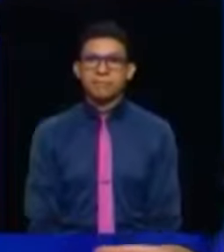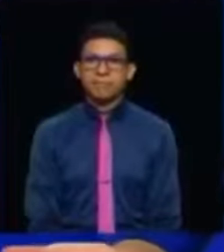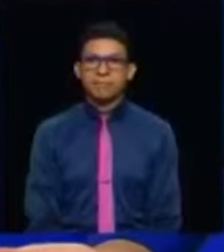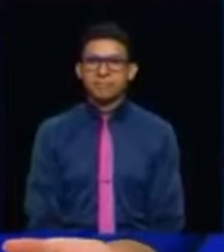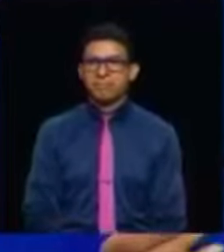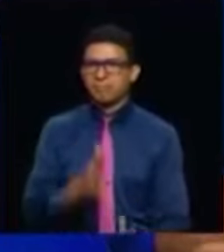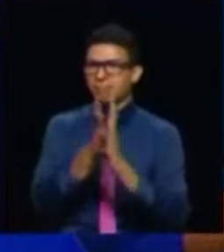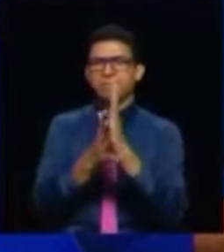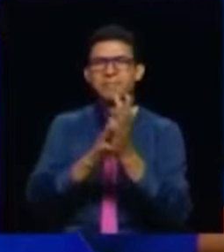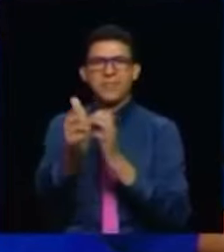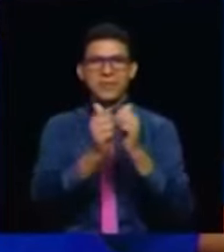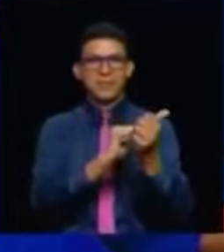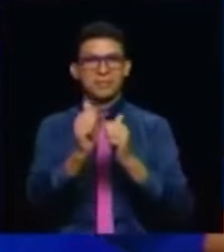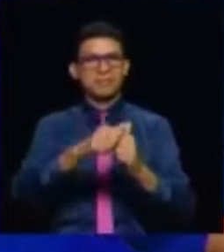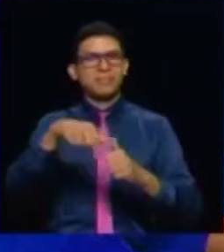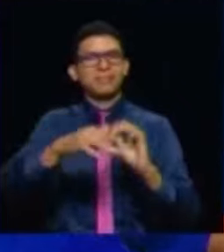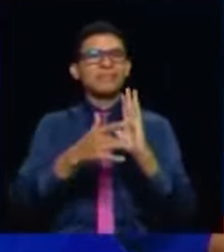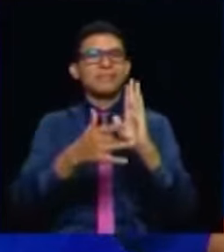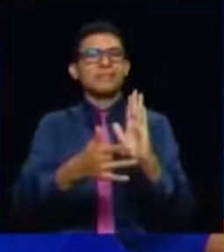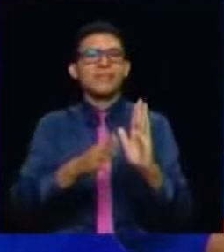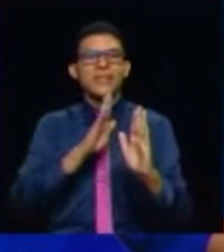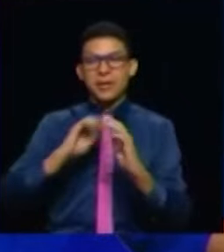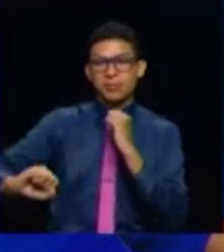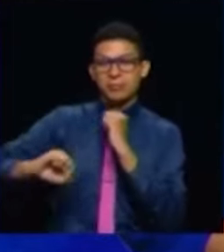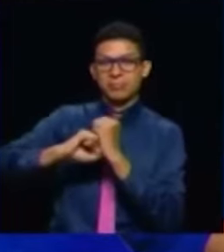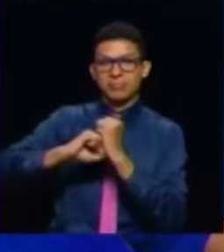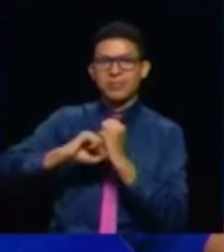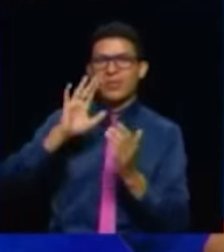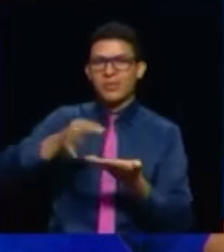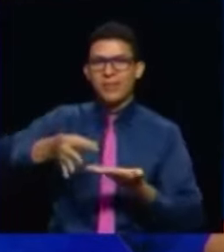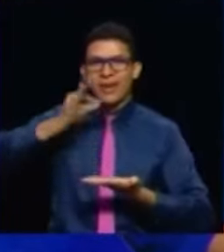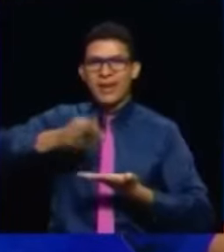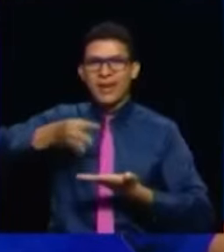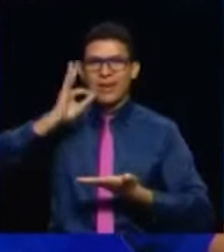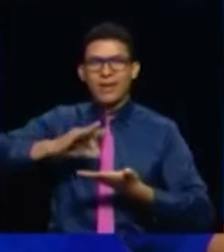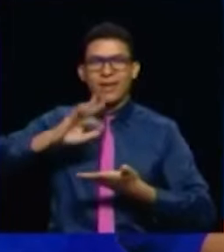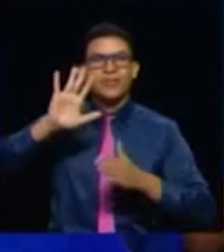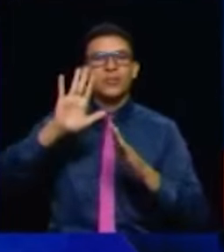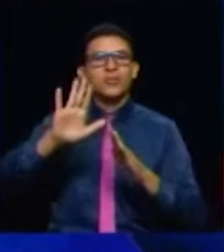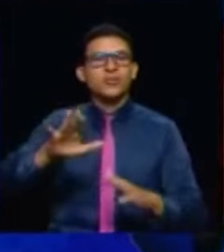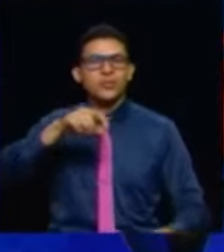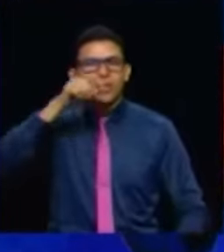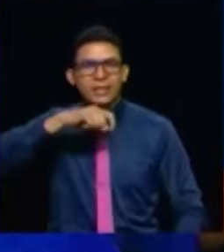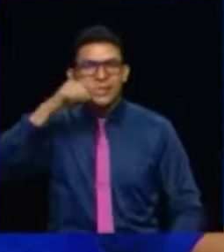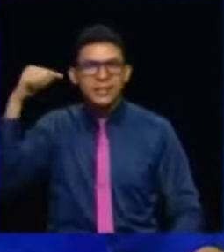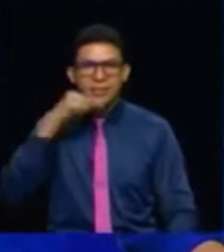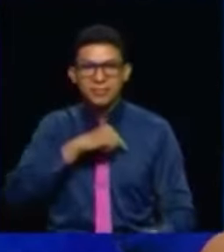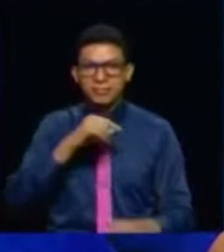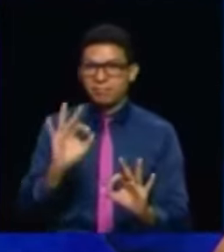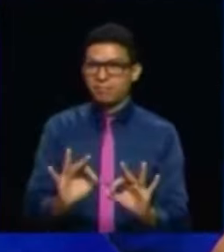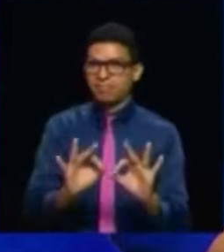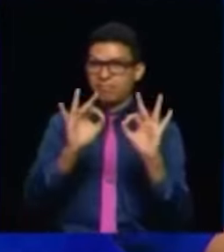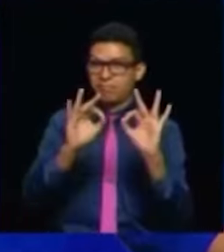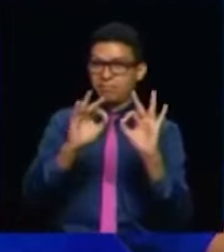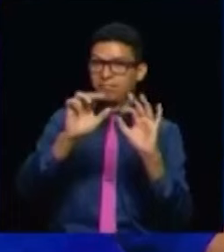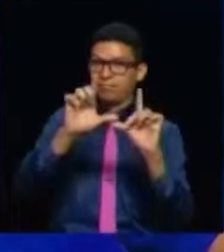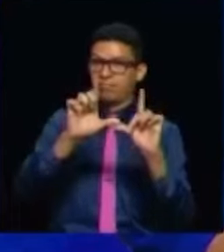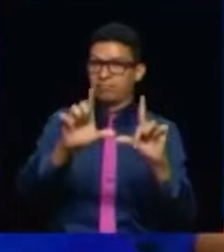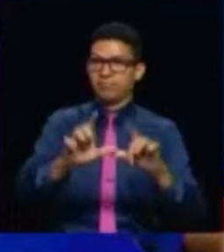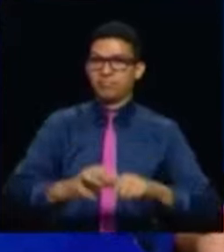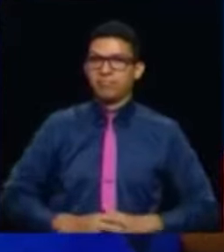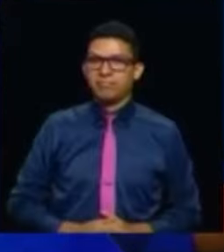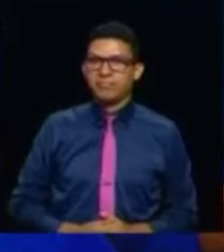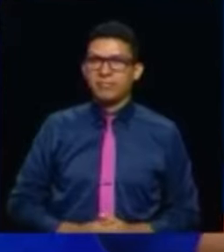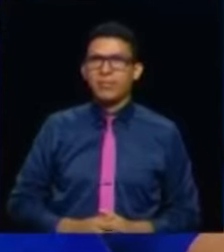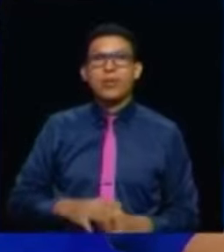La información deportiva es presentada con el patrocinio de Café Águila Roja, calidad certificada. El mercado de transferencias